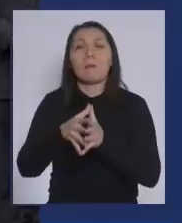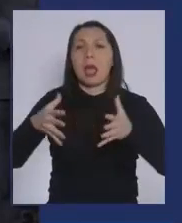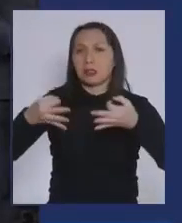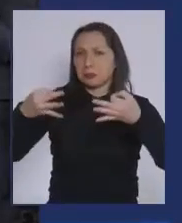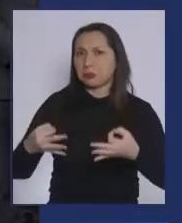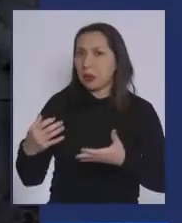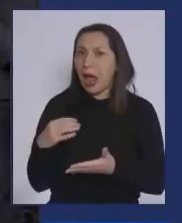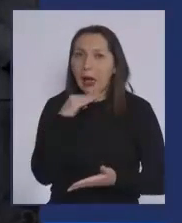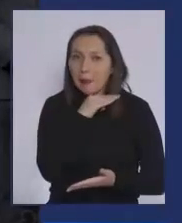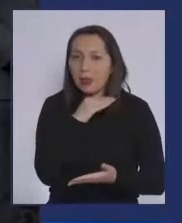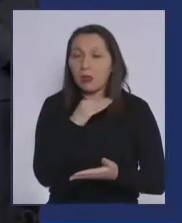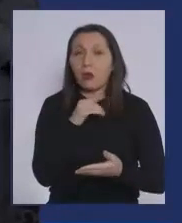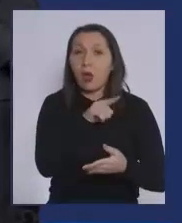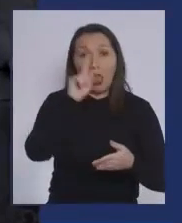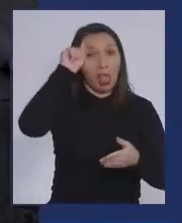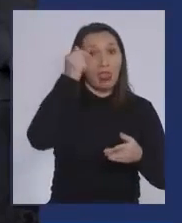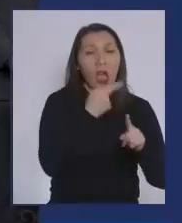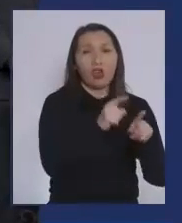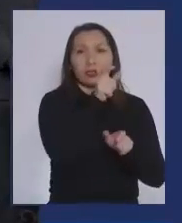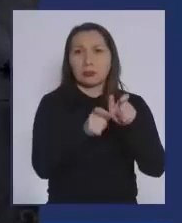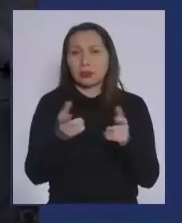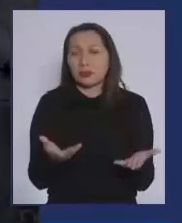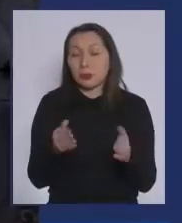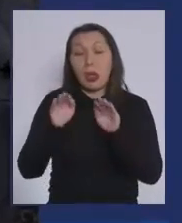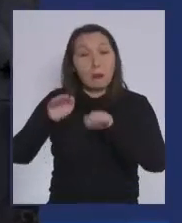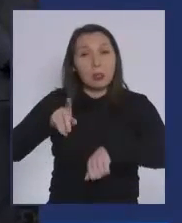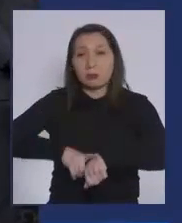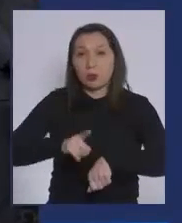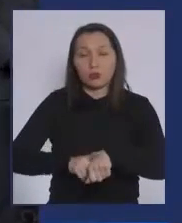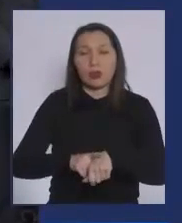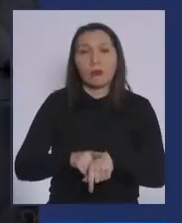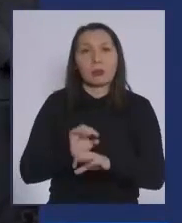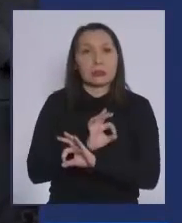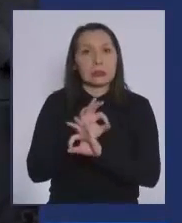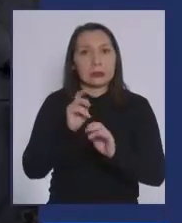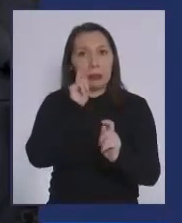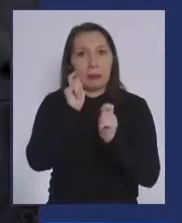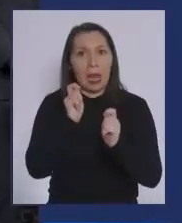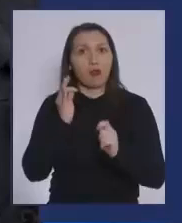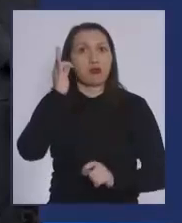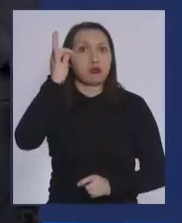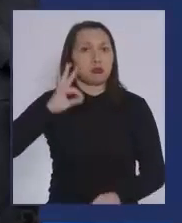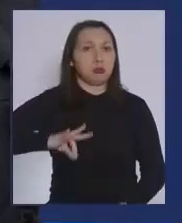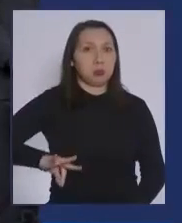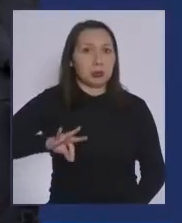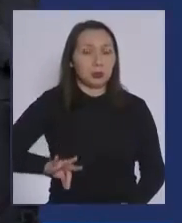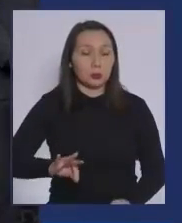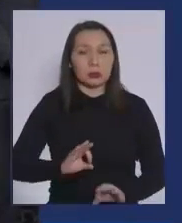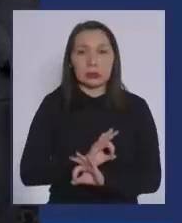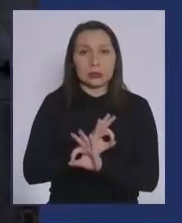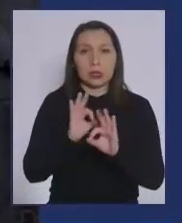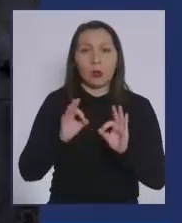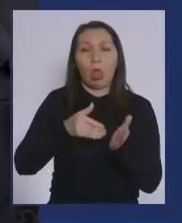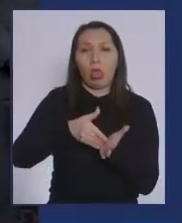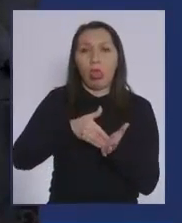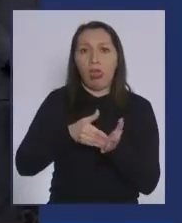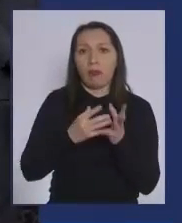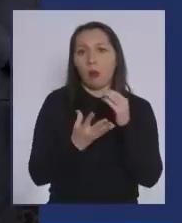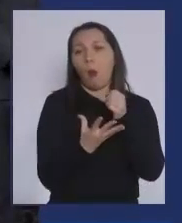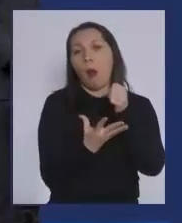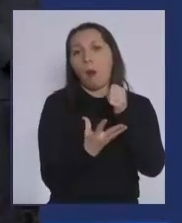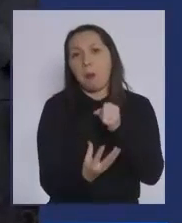eficaz que lo que han propuesto otros y al mismo tiempo no poner en riesgo sus pensiones ni tampoco debilitar